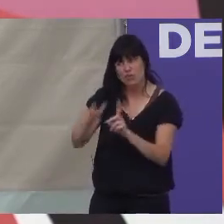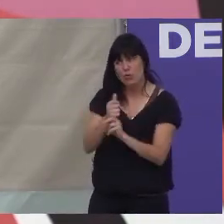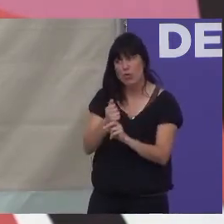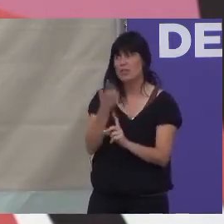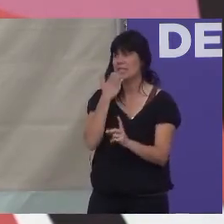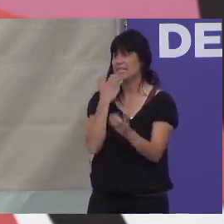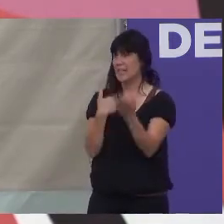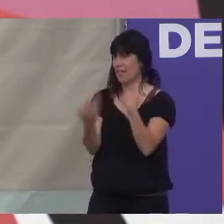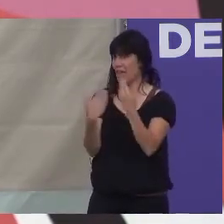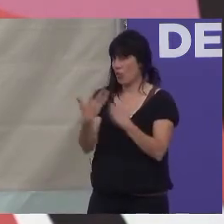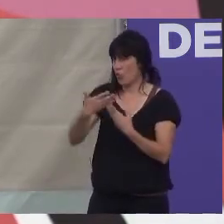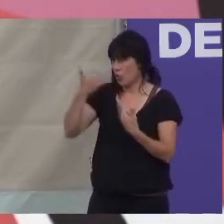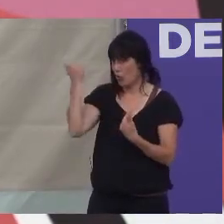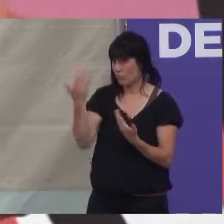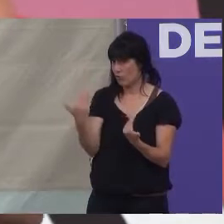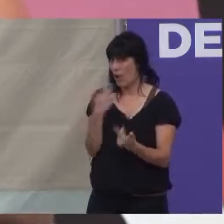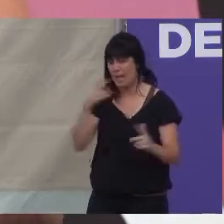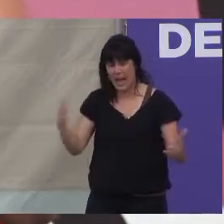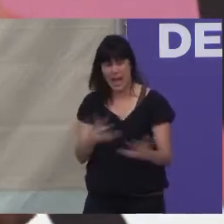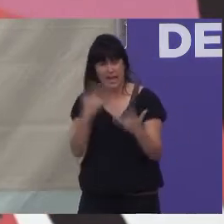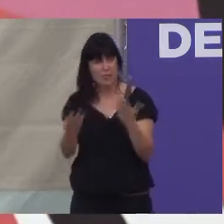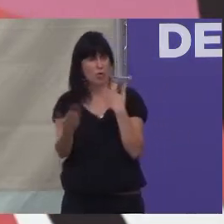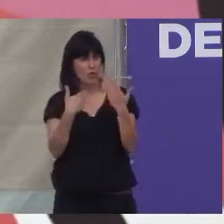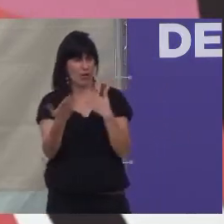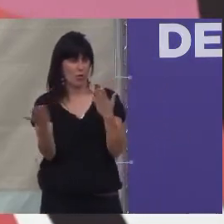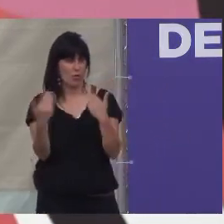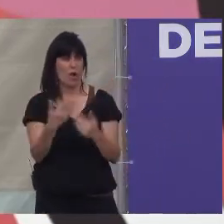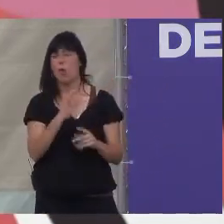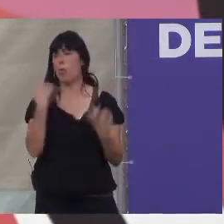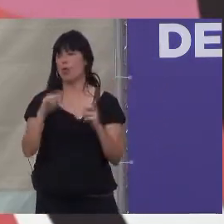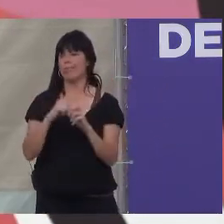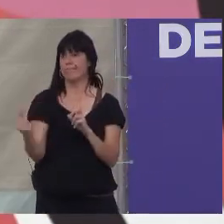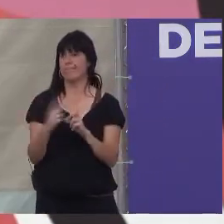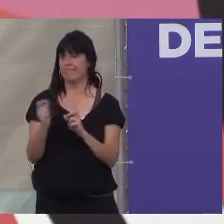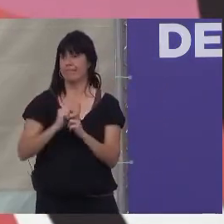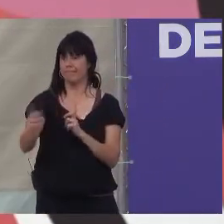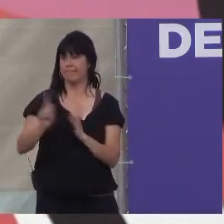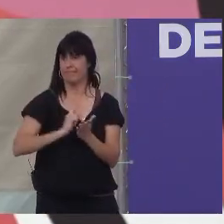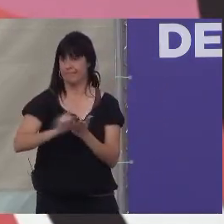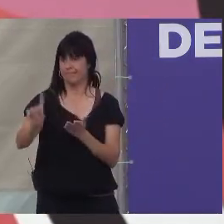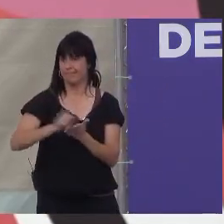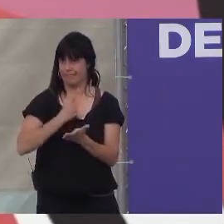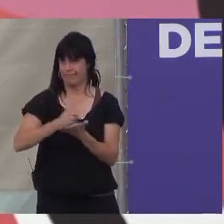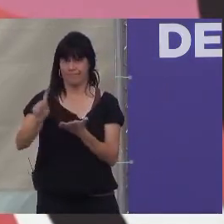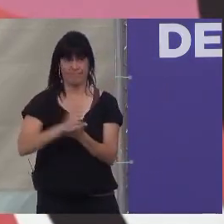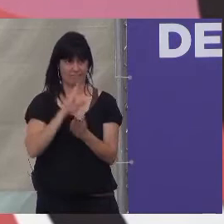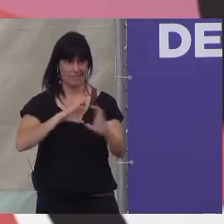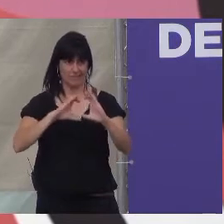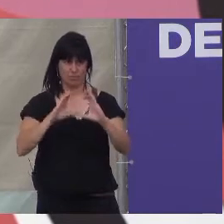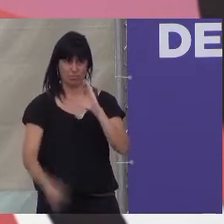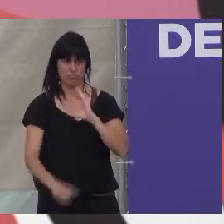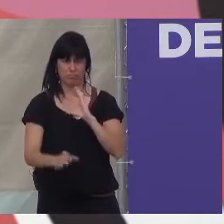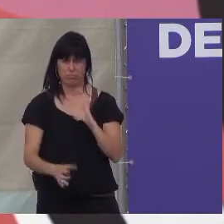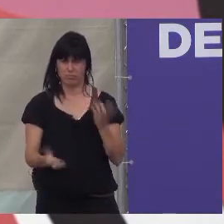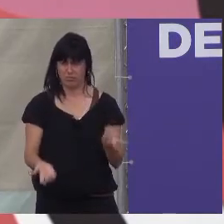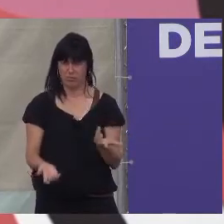diálogo y sin favorecer ese diálogo, además basándonos solo en el Telegram, donde la comunicación es nefasta,